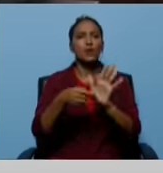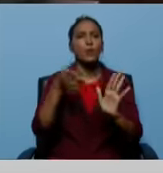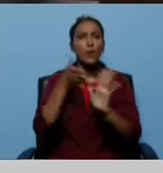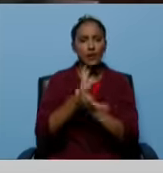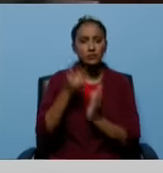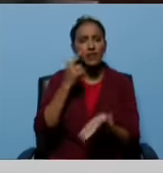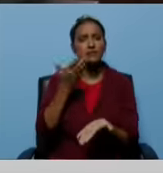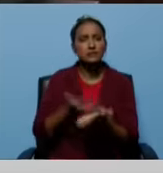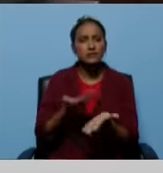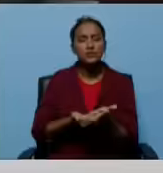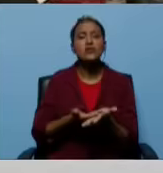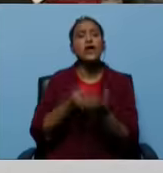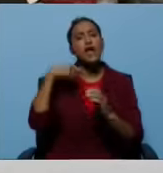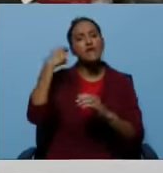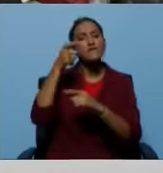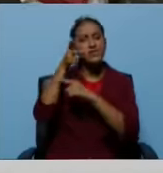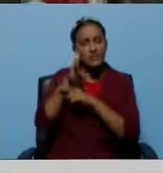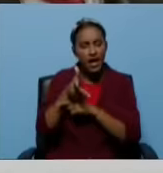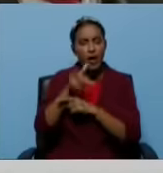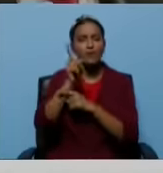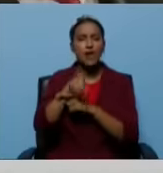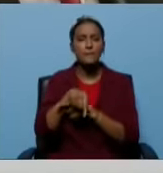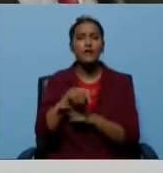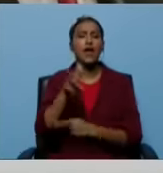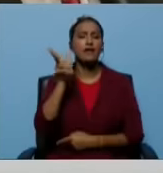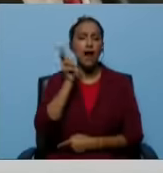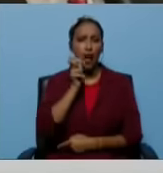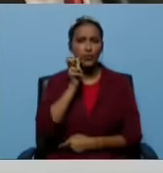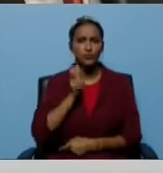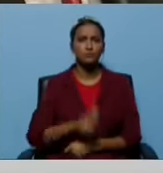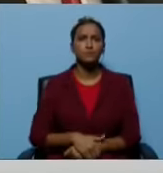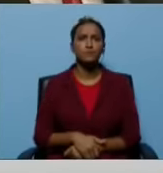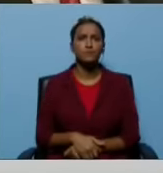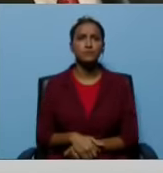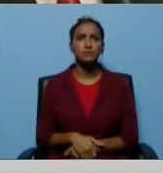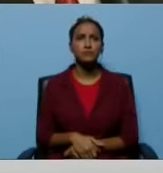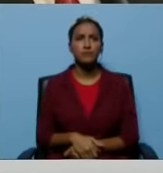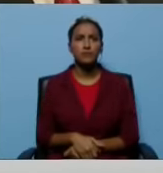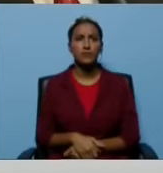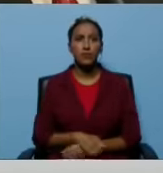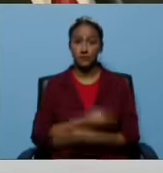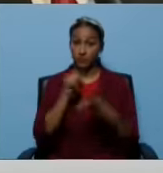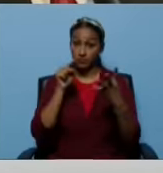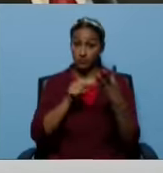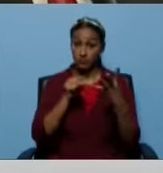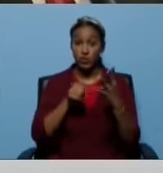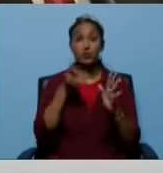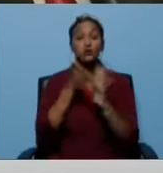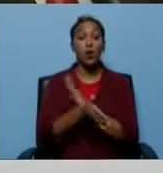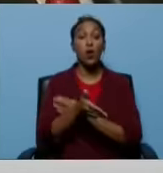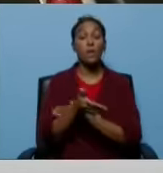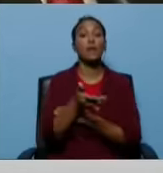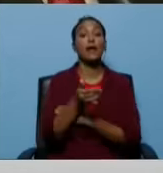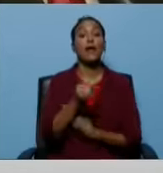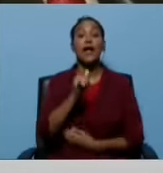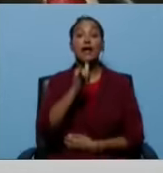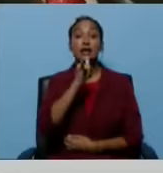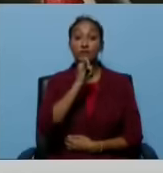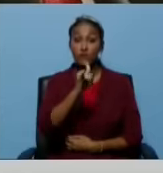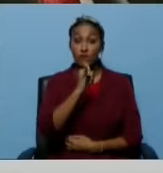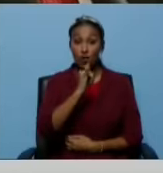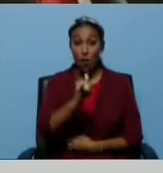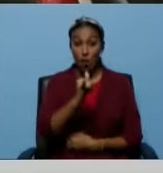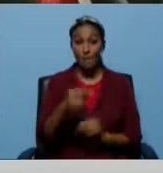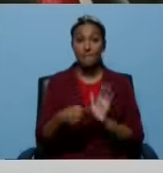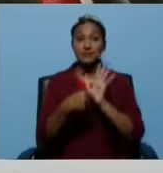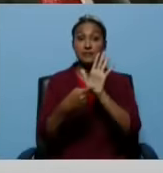sus comparecencias. Cuarto, con vista al informe definitivo presentado el